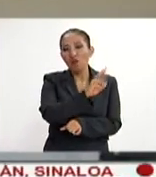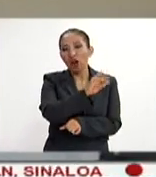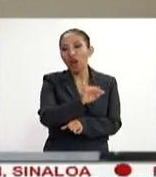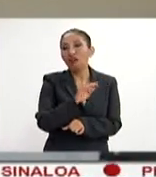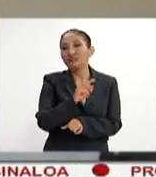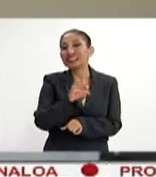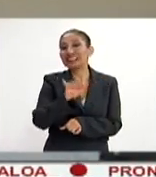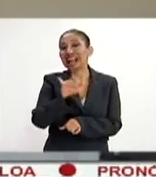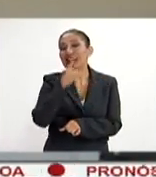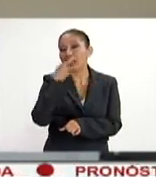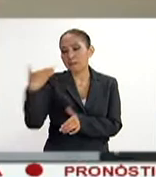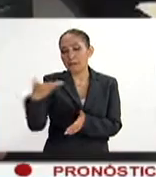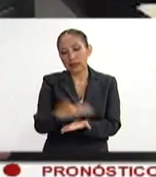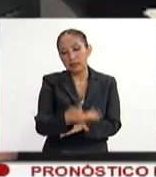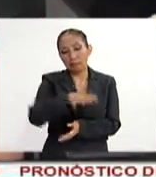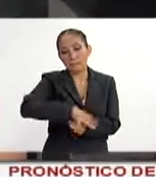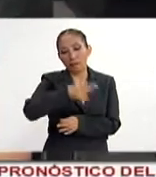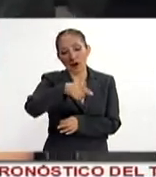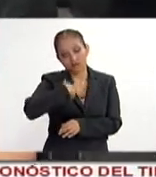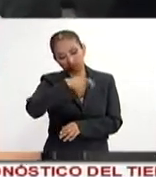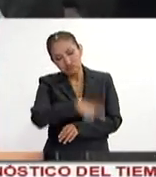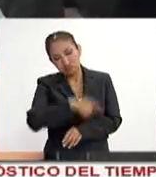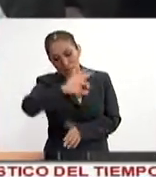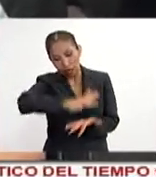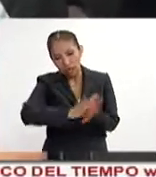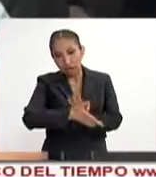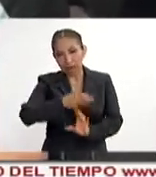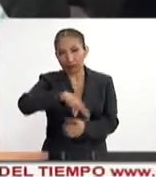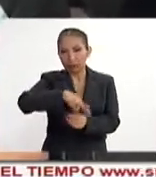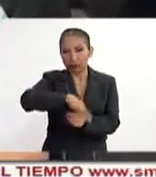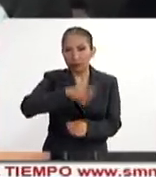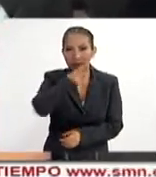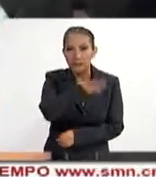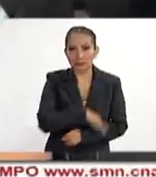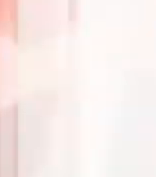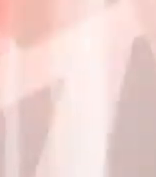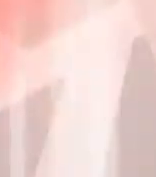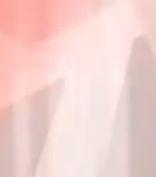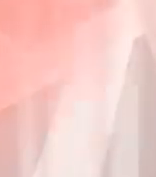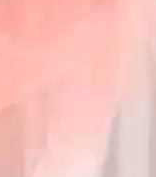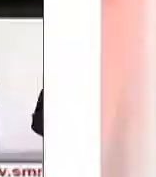Fiscalía del Estado lo solicitara por cometer presuntos delitos electorales.